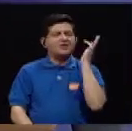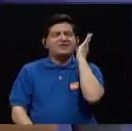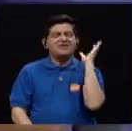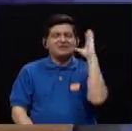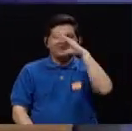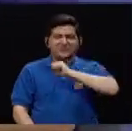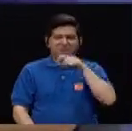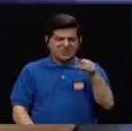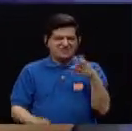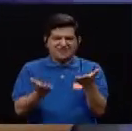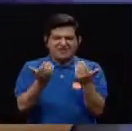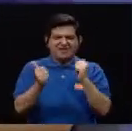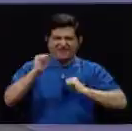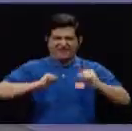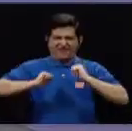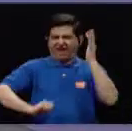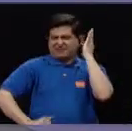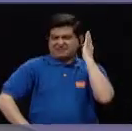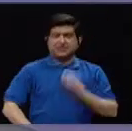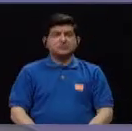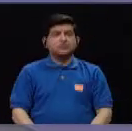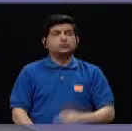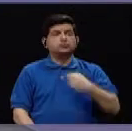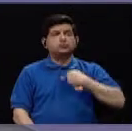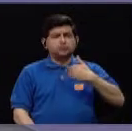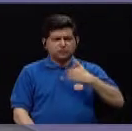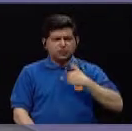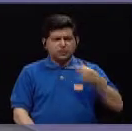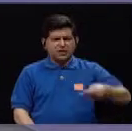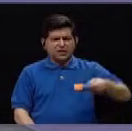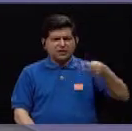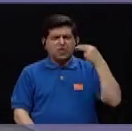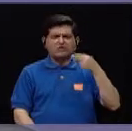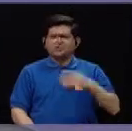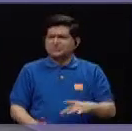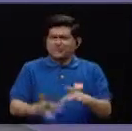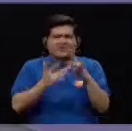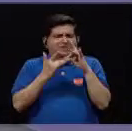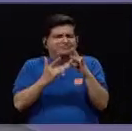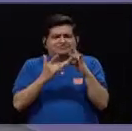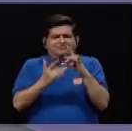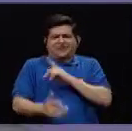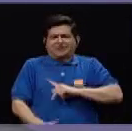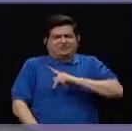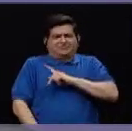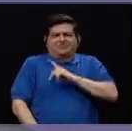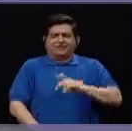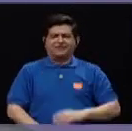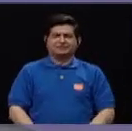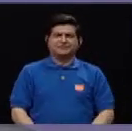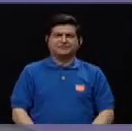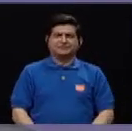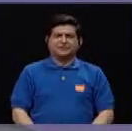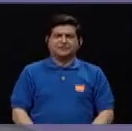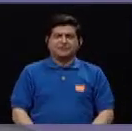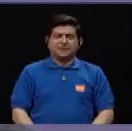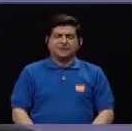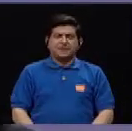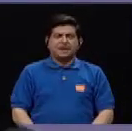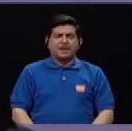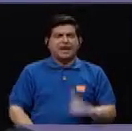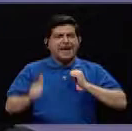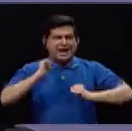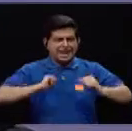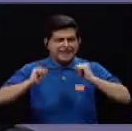se dio cuenta que quería ser actriz. Bueno, pues yo tengo una historia muy particular por la vena